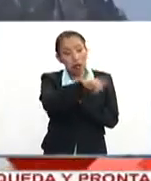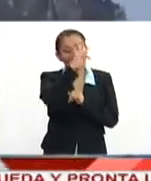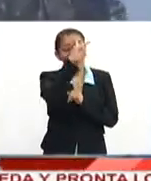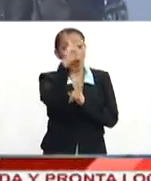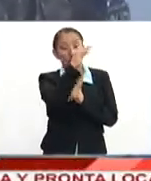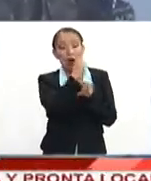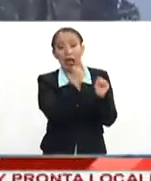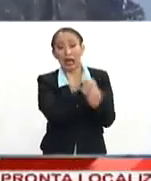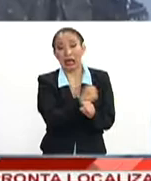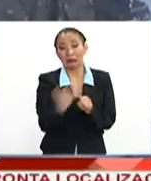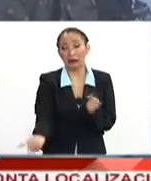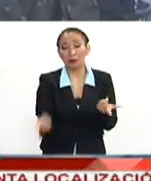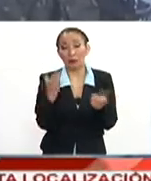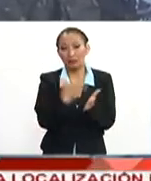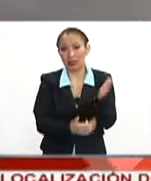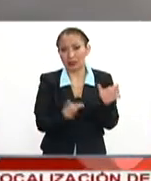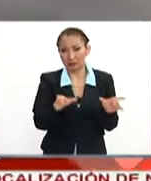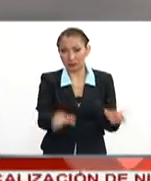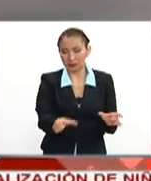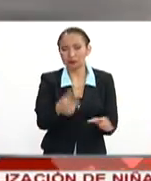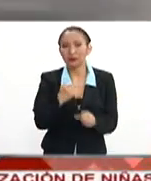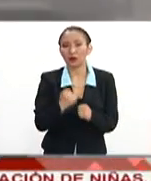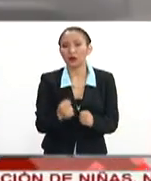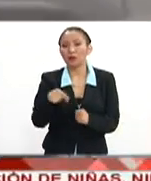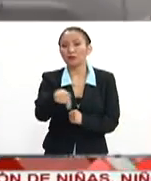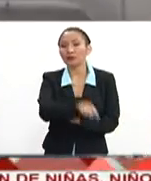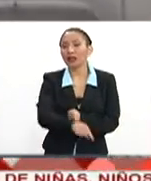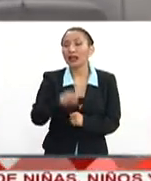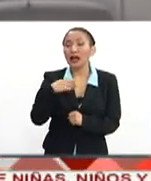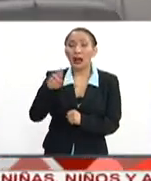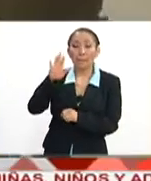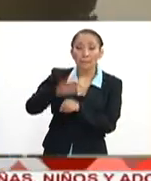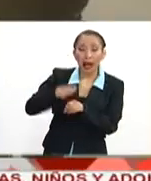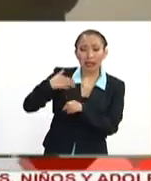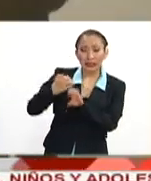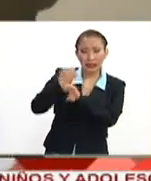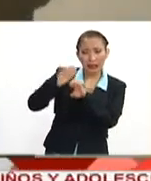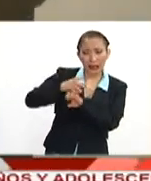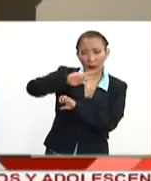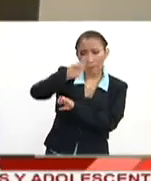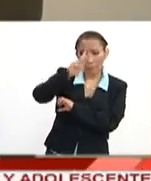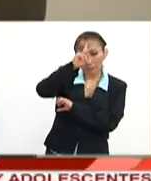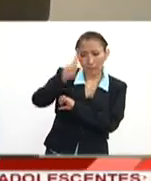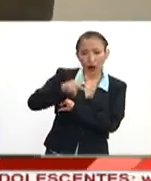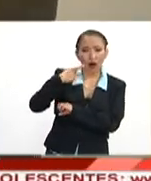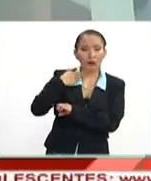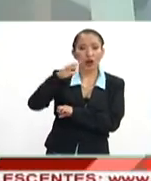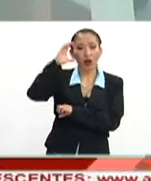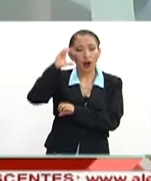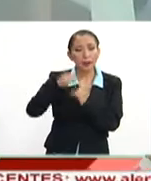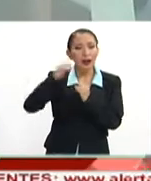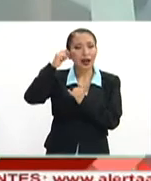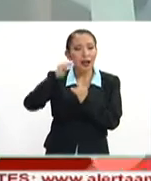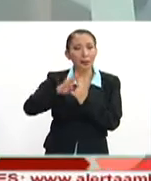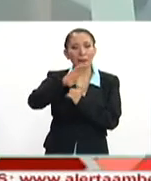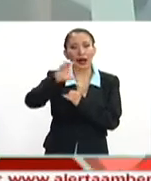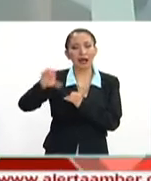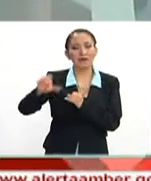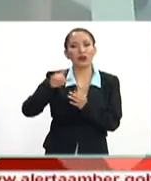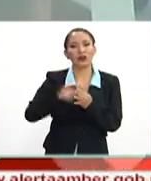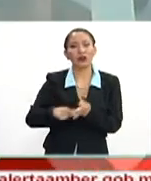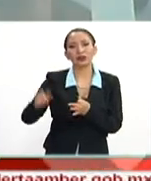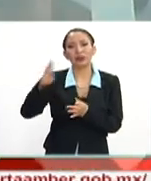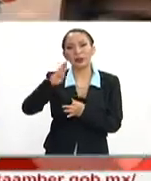el peor año en materia de seguridad. Según el reporte, los estados con mayor tasa de homicidios son Colima, Guerrero, Baja